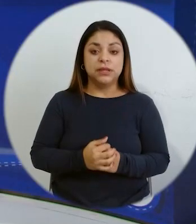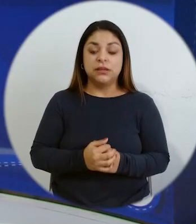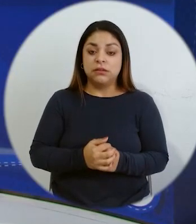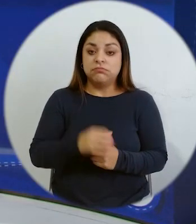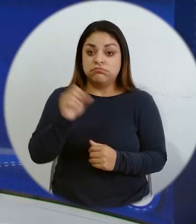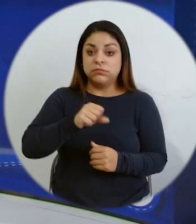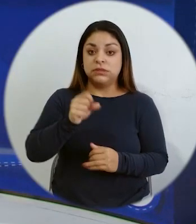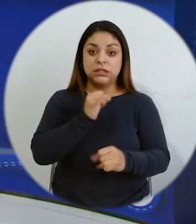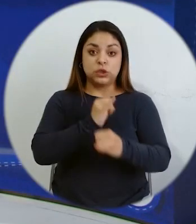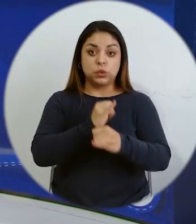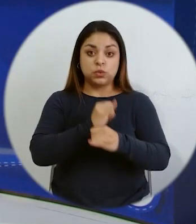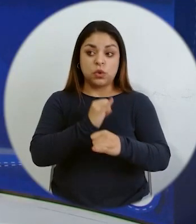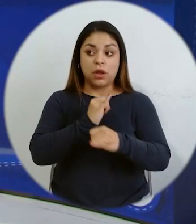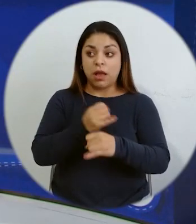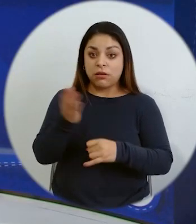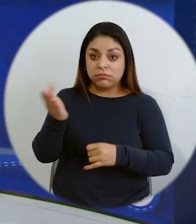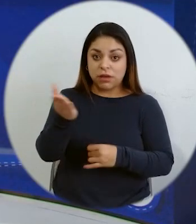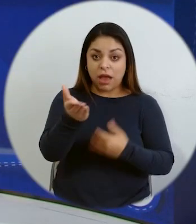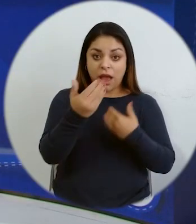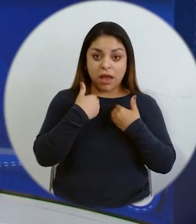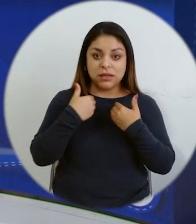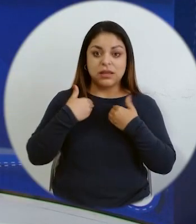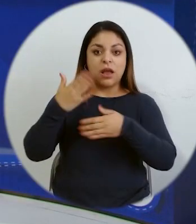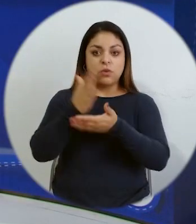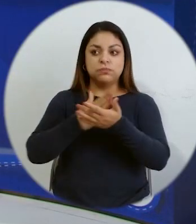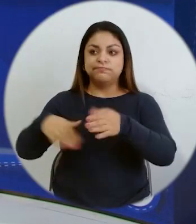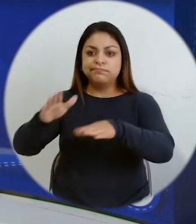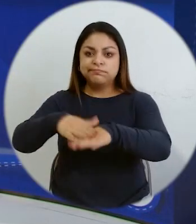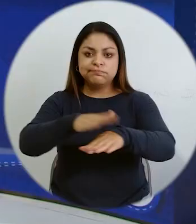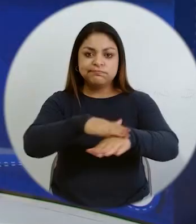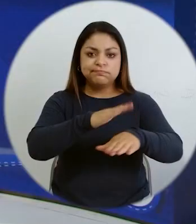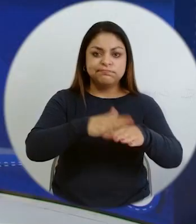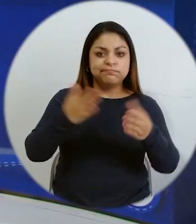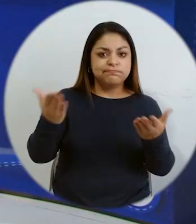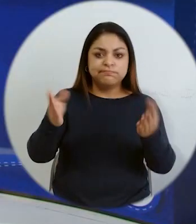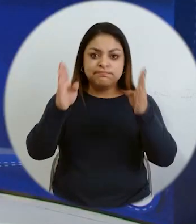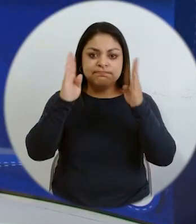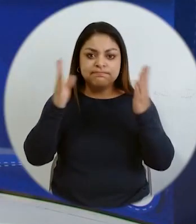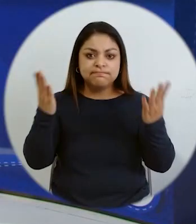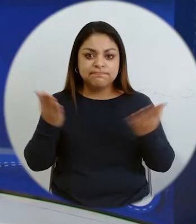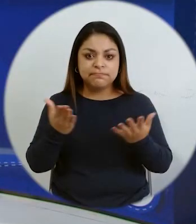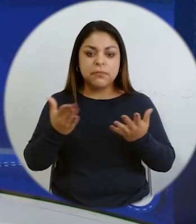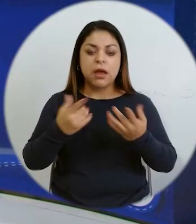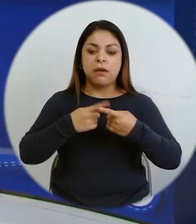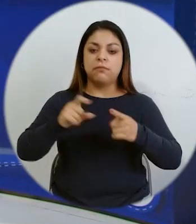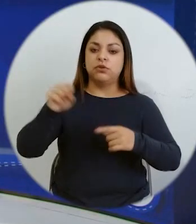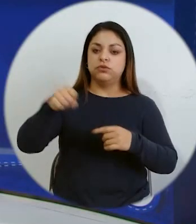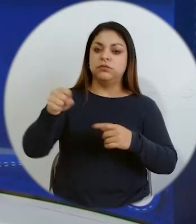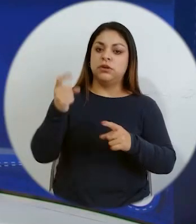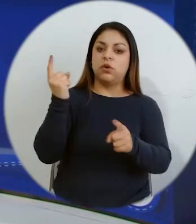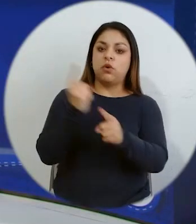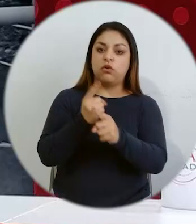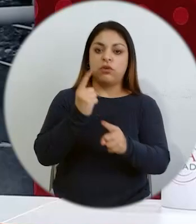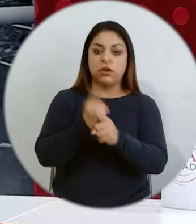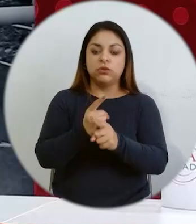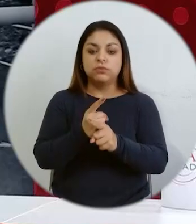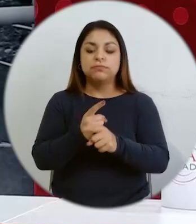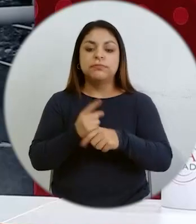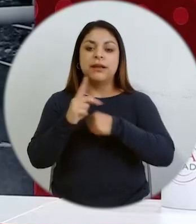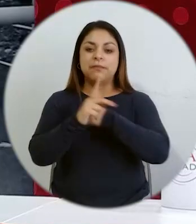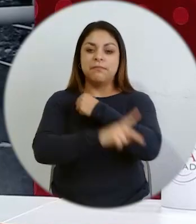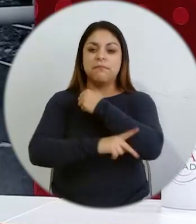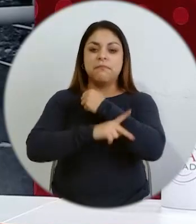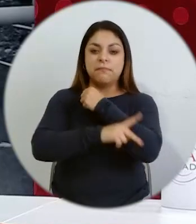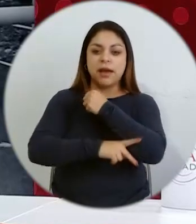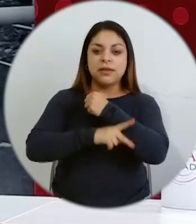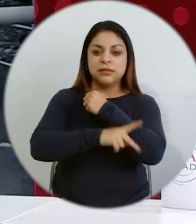hecho varios llamados de atención en este sentido, pero sí, en definitiva, el país tiene que, como decimos, ¿verdad?, poner las barbas